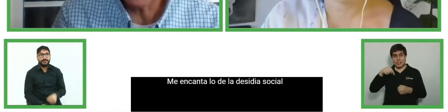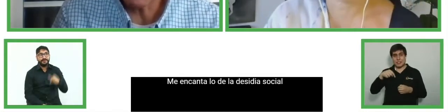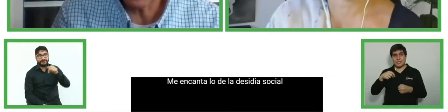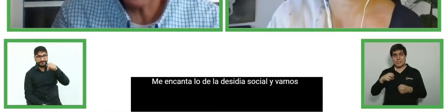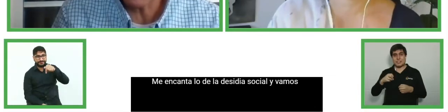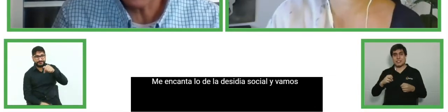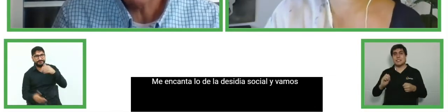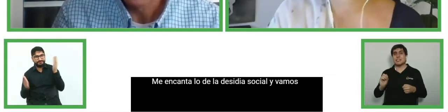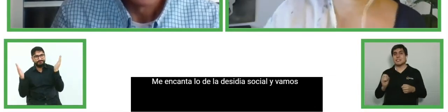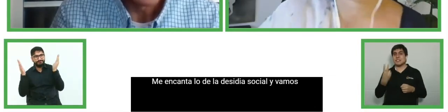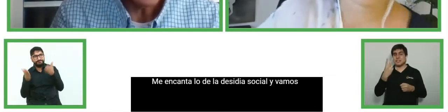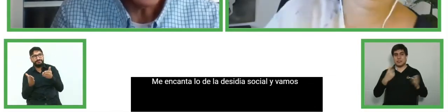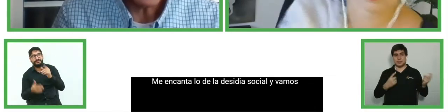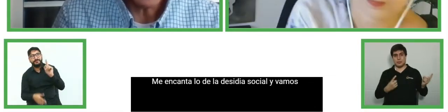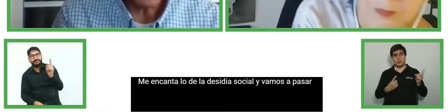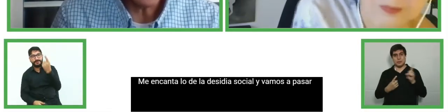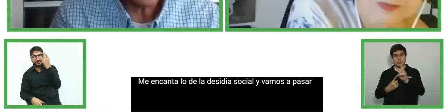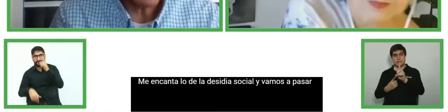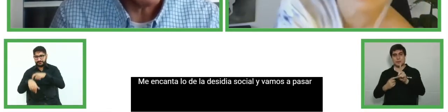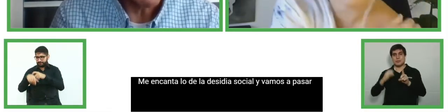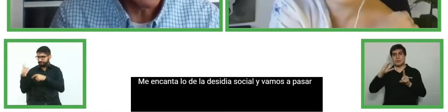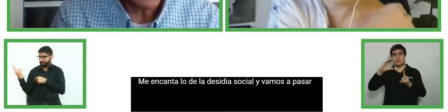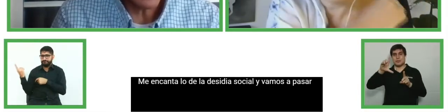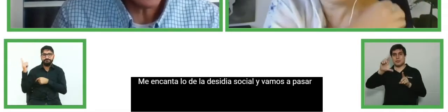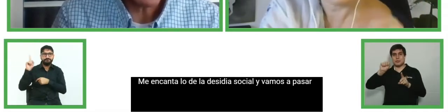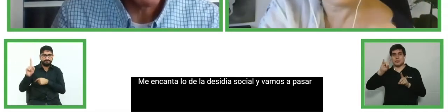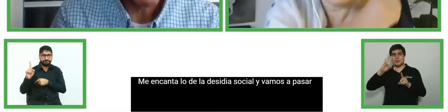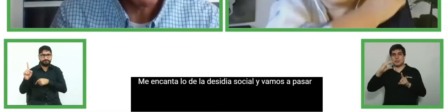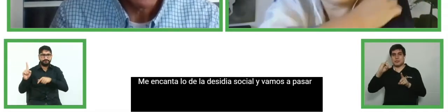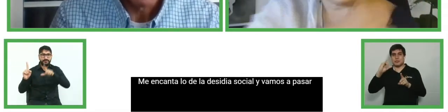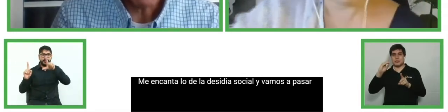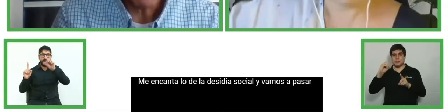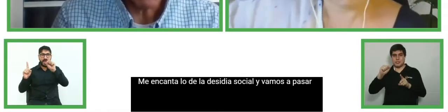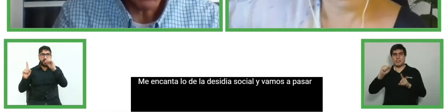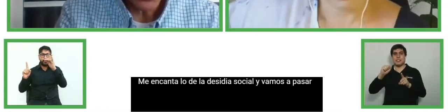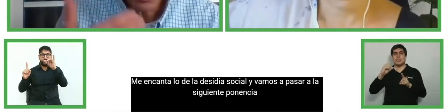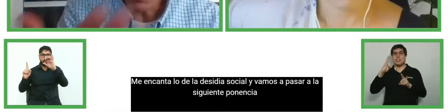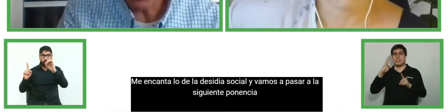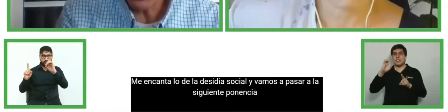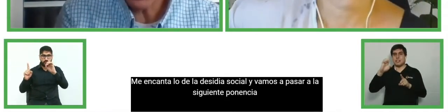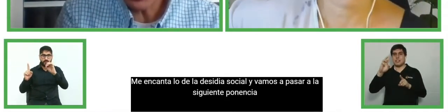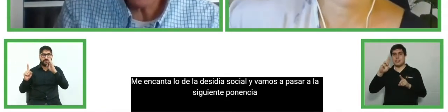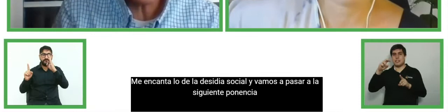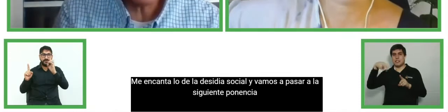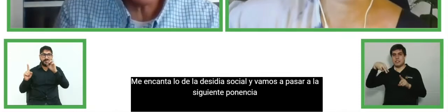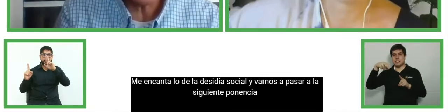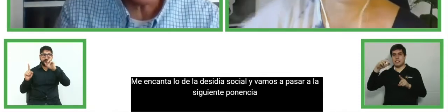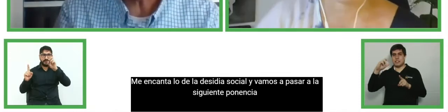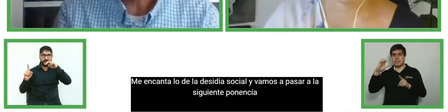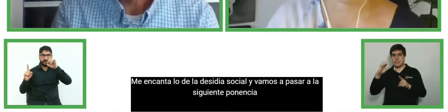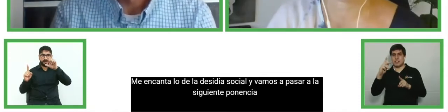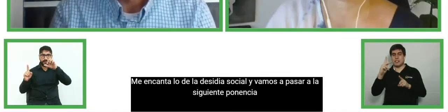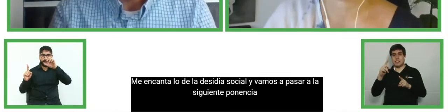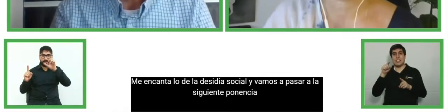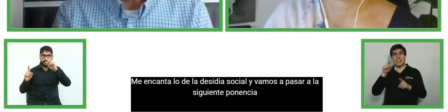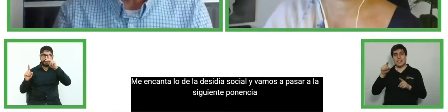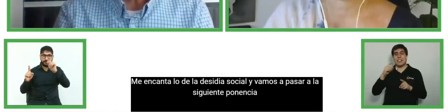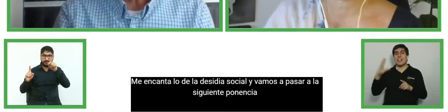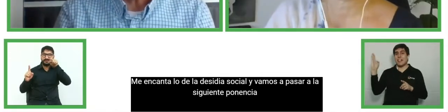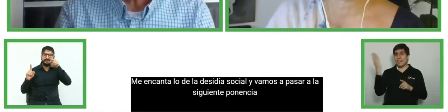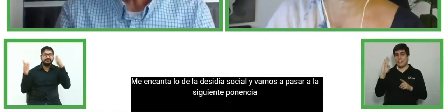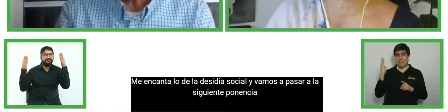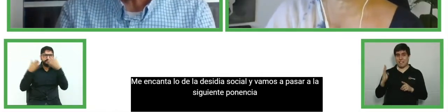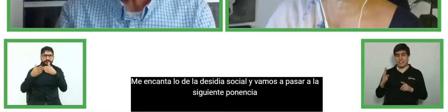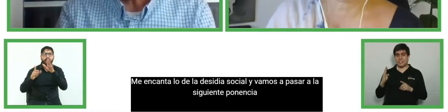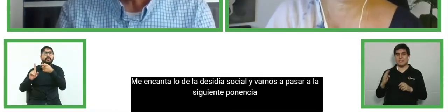a la siguiente ponencia. Claudia Werneck, por favor, pues nos va a comentar desde Brasil, pues